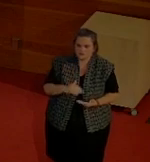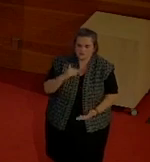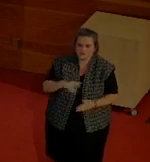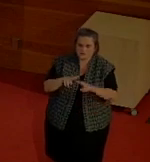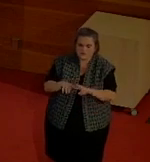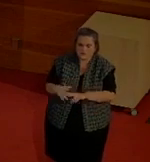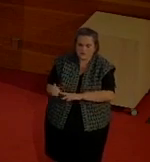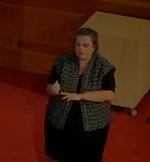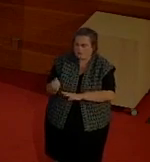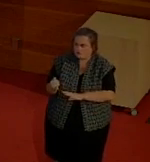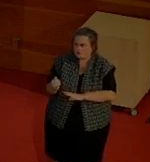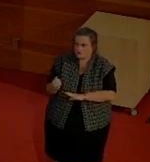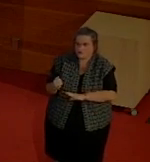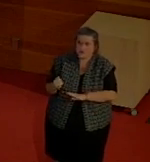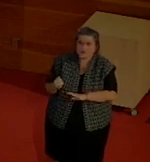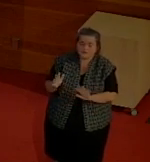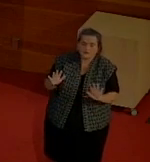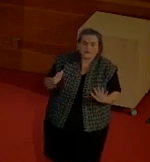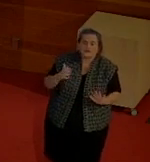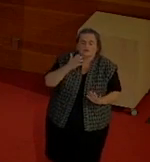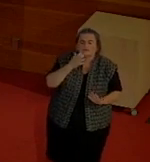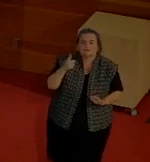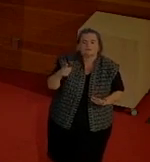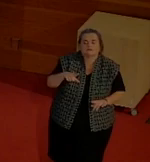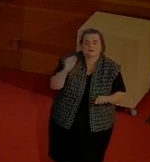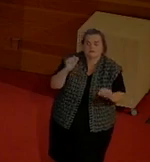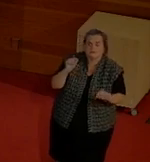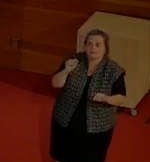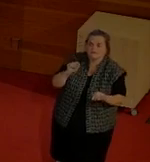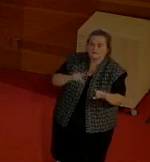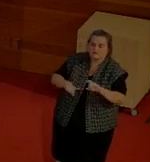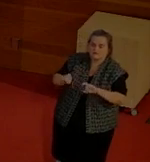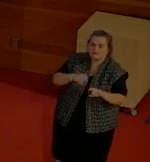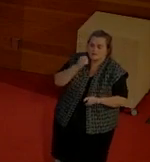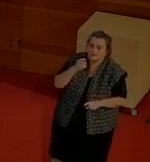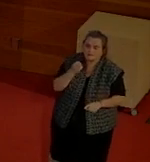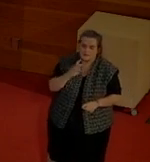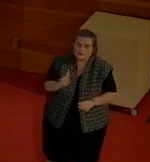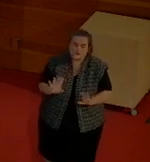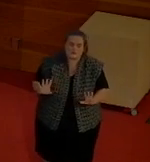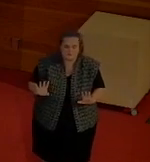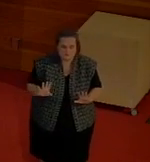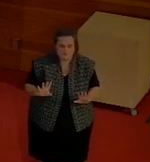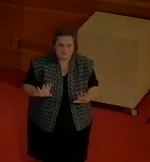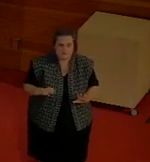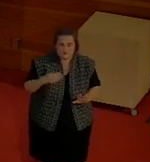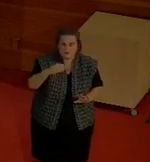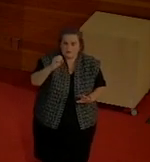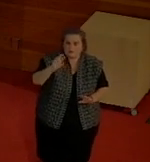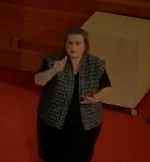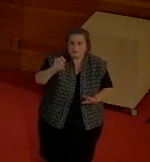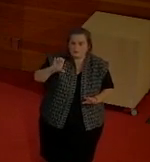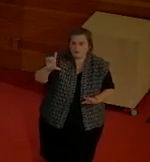innegable otra cosa es si sus decisiones lo son o no teniendo cuenta que es un Mensajero de 27 borrel Define